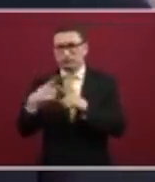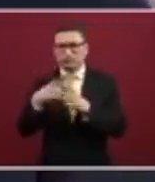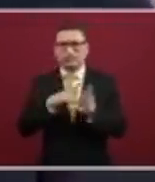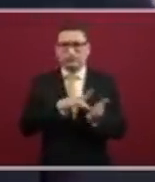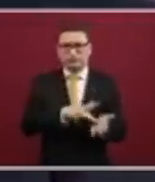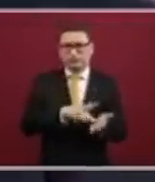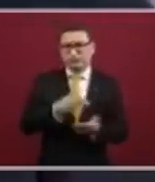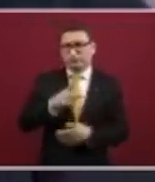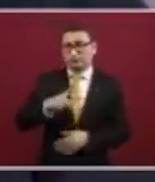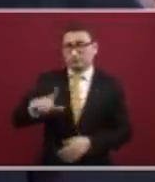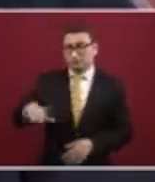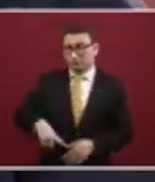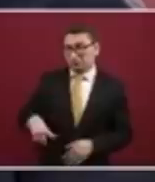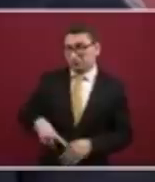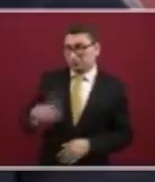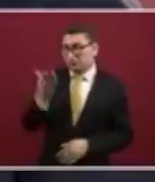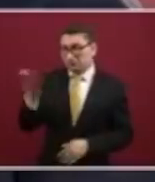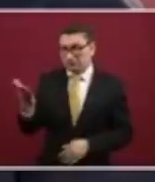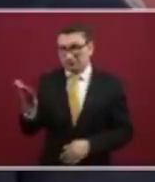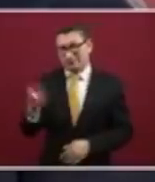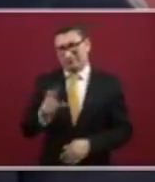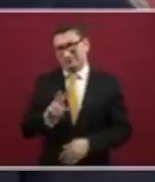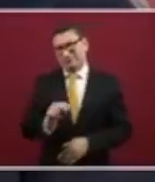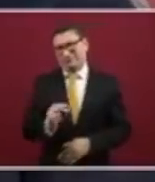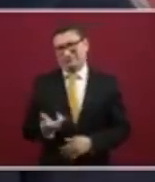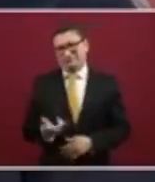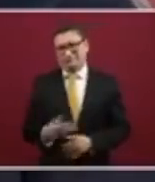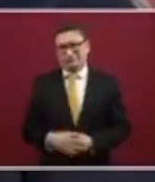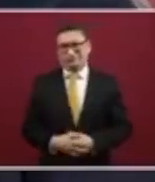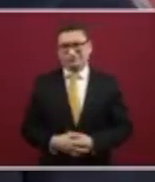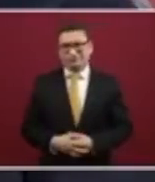pero no del gobierno.